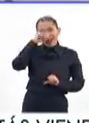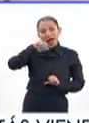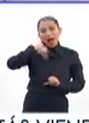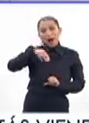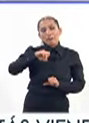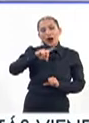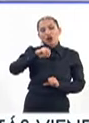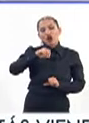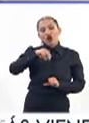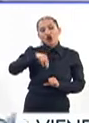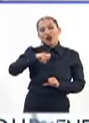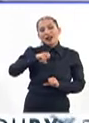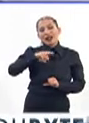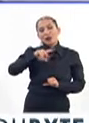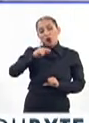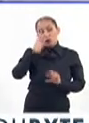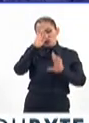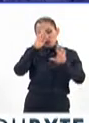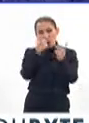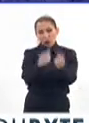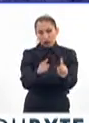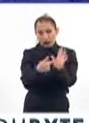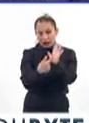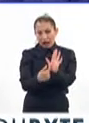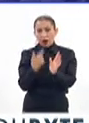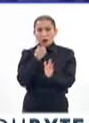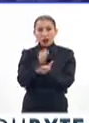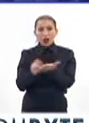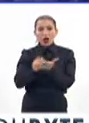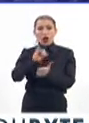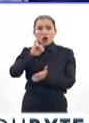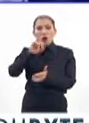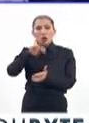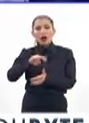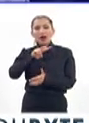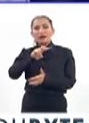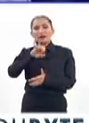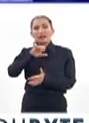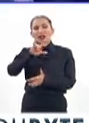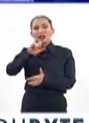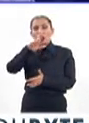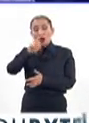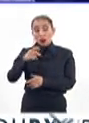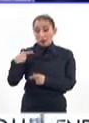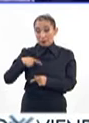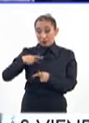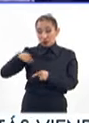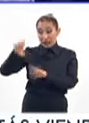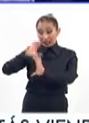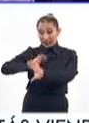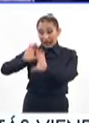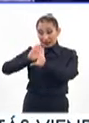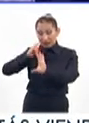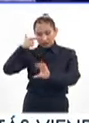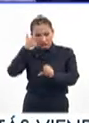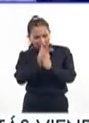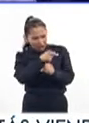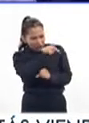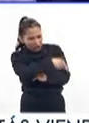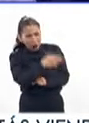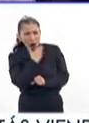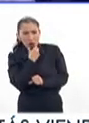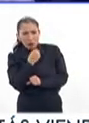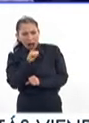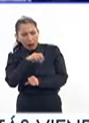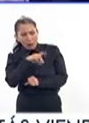Amado Nervo, con un homenaje concierto a cargo del escritor Juan Villoro. Los cantautores encontraron en él una